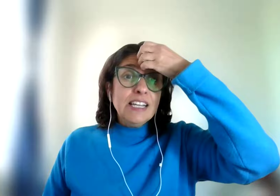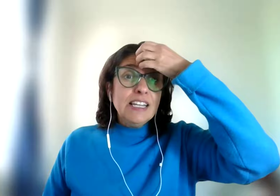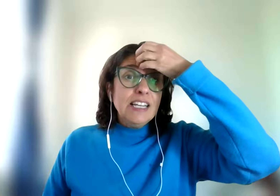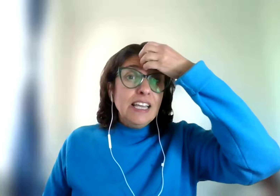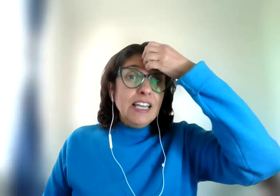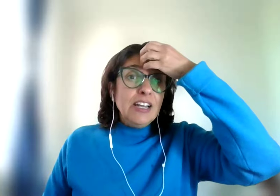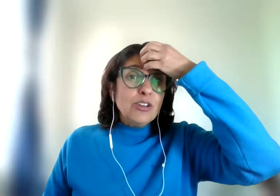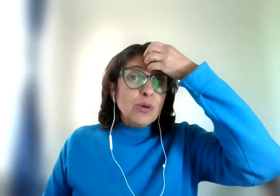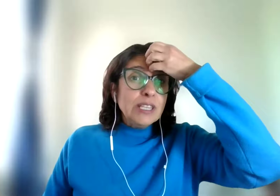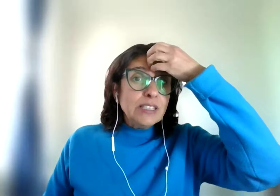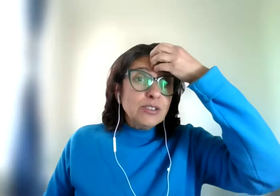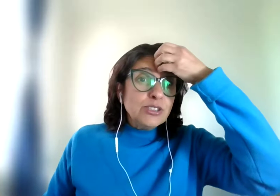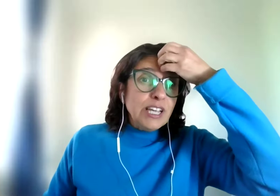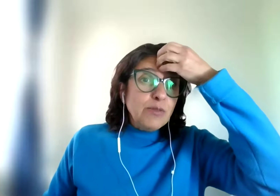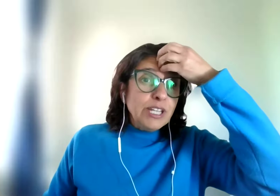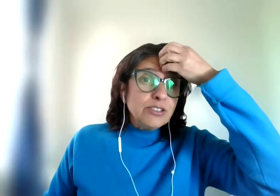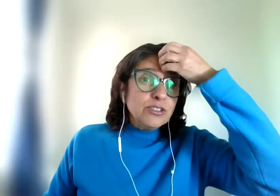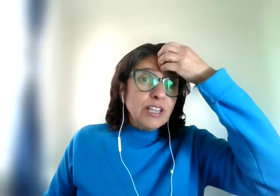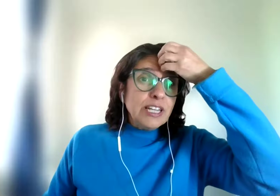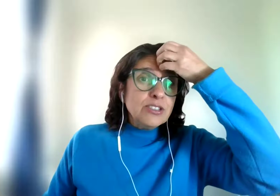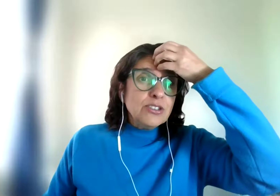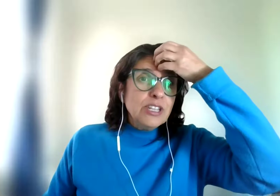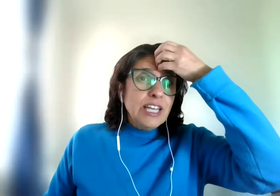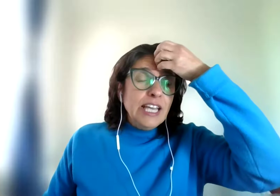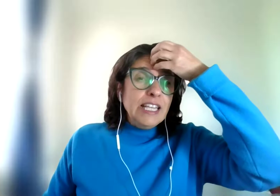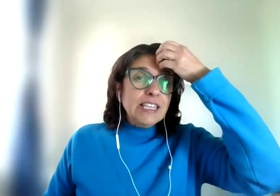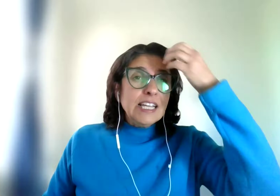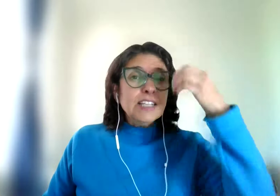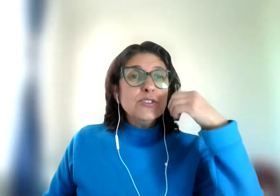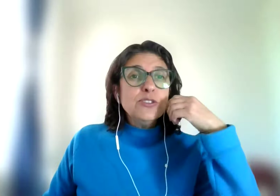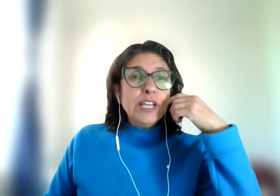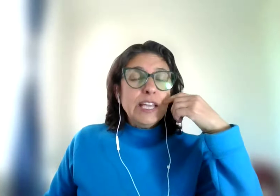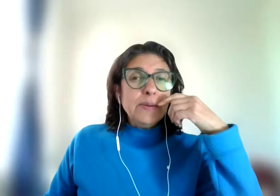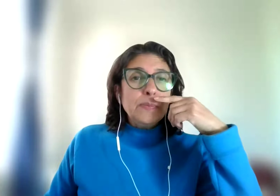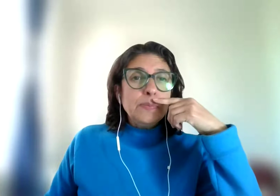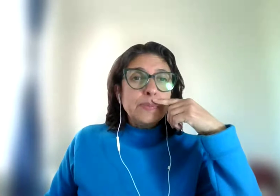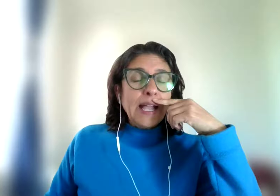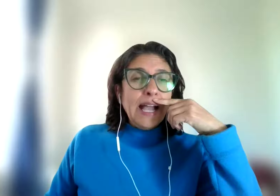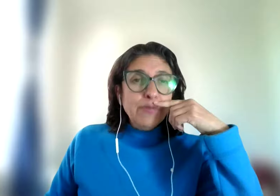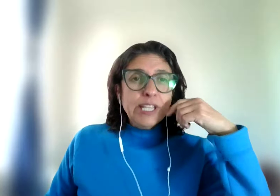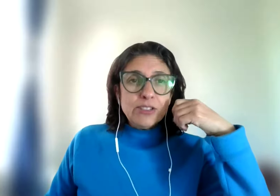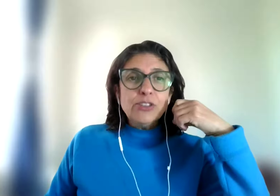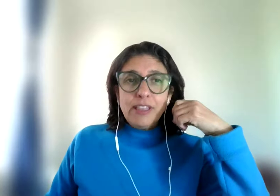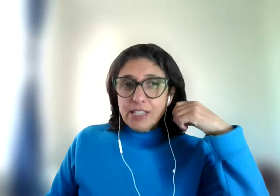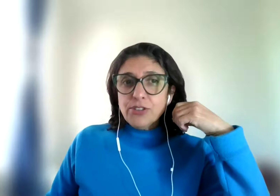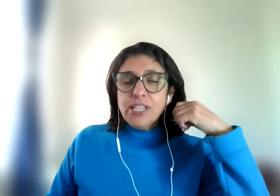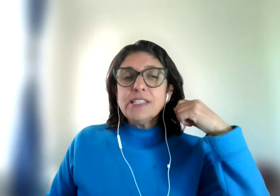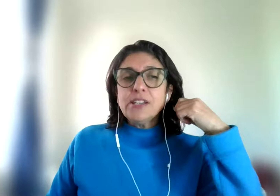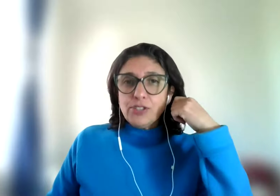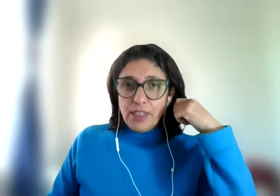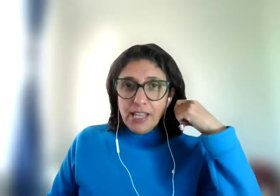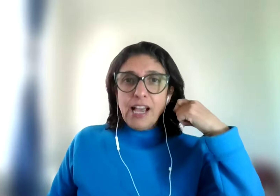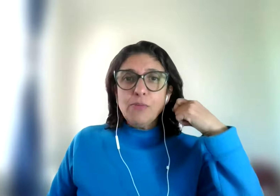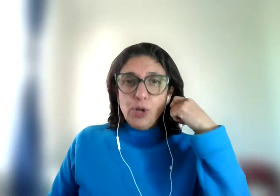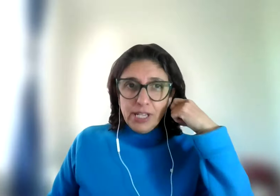decía, Karina, lo que cuentas no sería vulneración de derecho. En este caso, hay vulneración de derecho